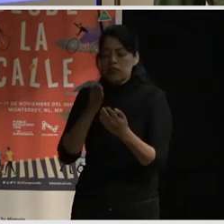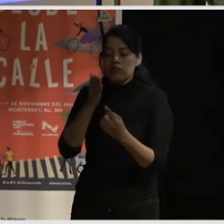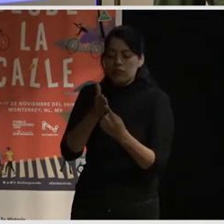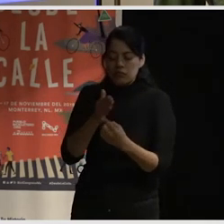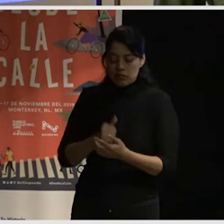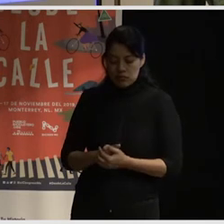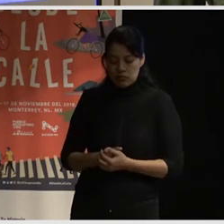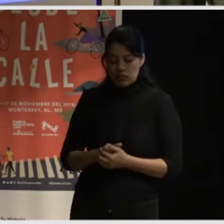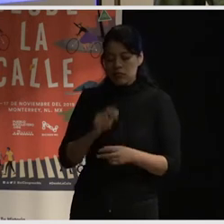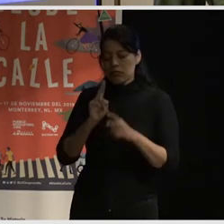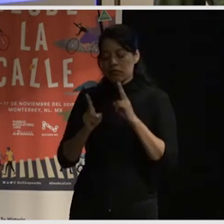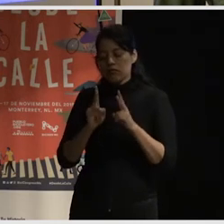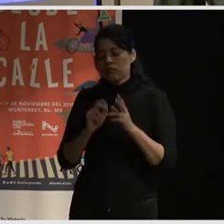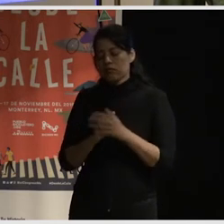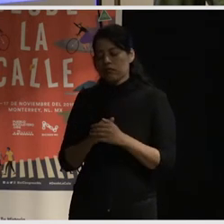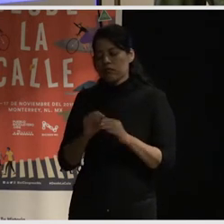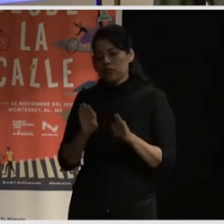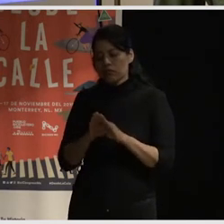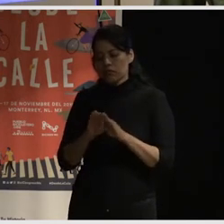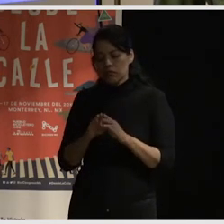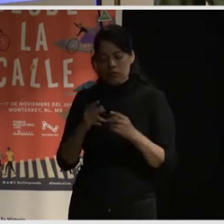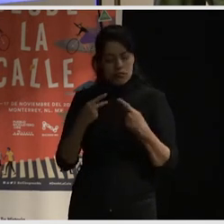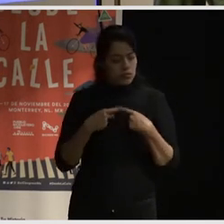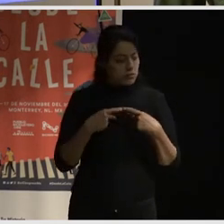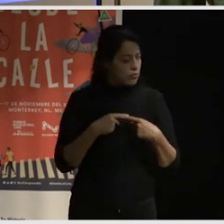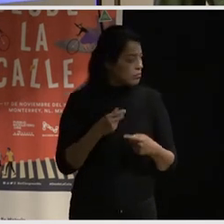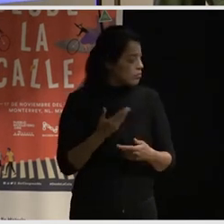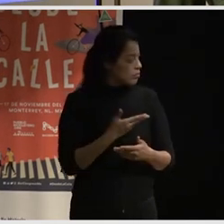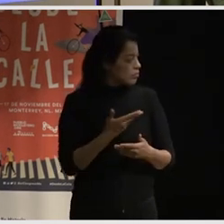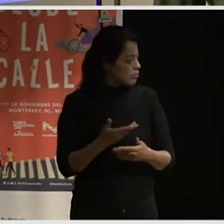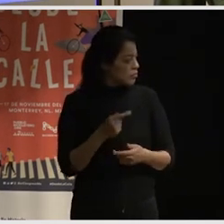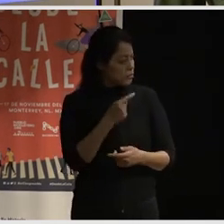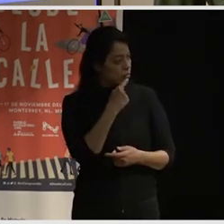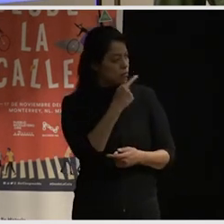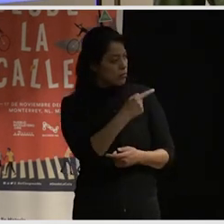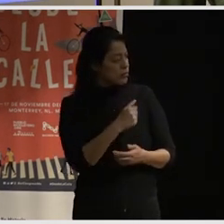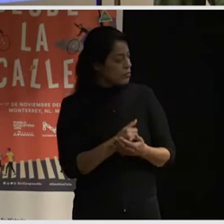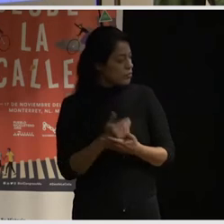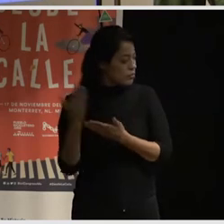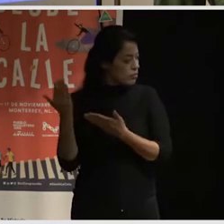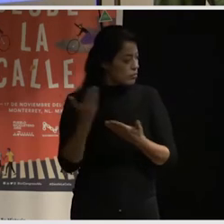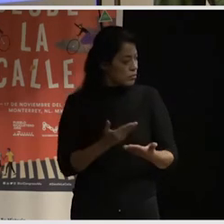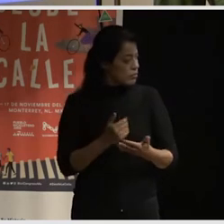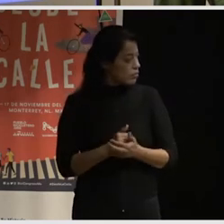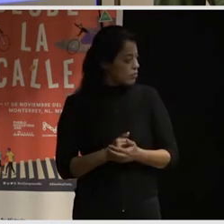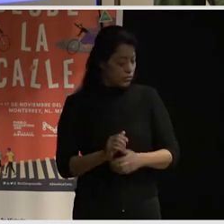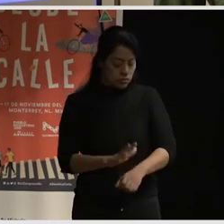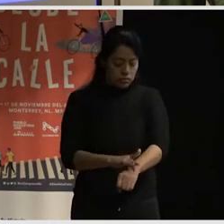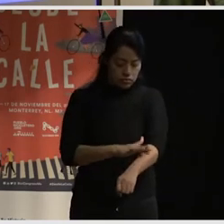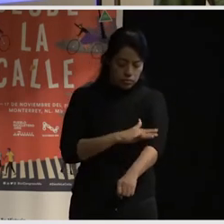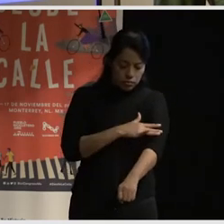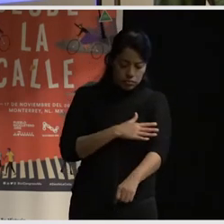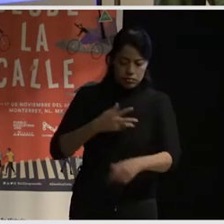y hablando de cómo dirigirnos a quién pasó con lo que usted comentó también de llegar a las emociones de